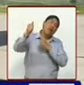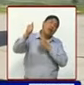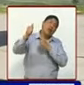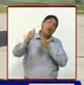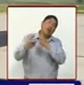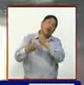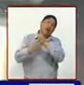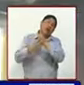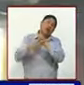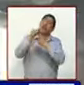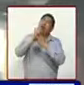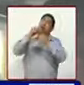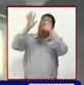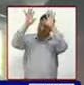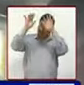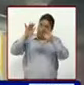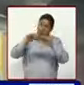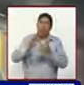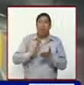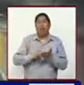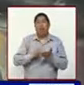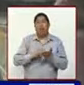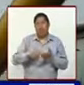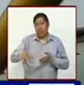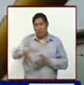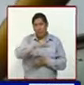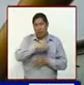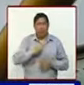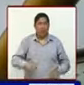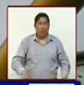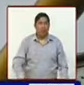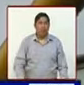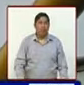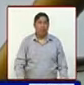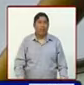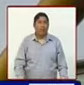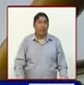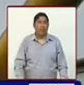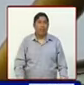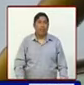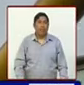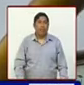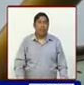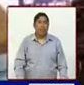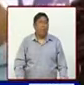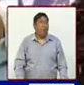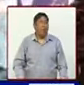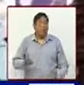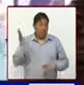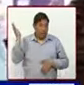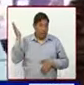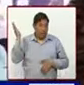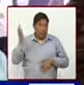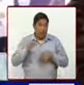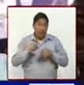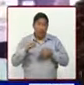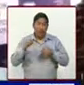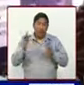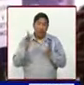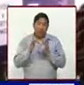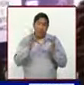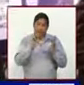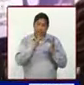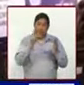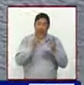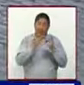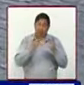estimular las lluvias que hacen mucha falta a esta región del país. En en las lagunas que alimentan la subvención,